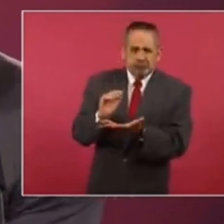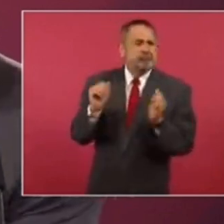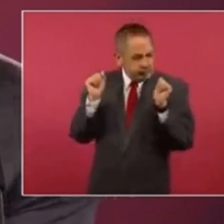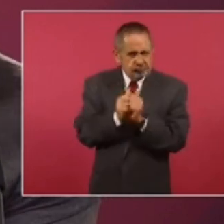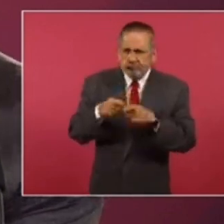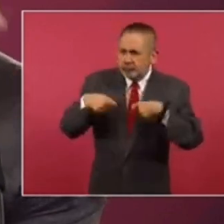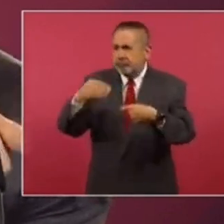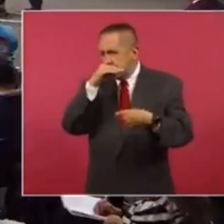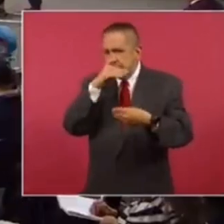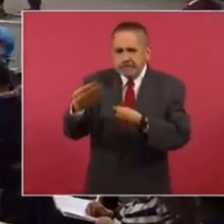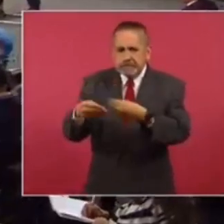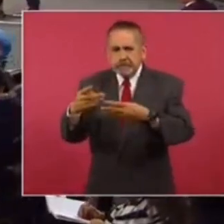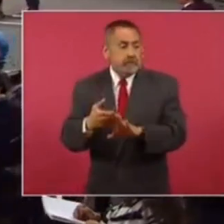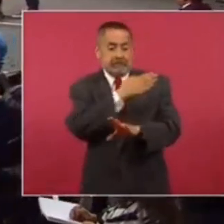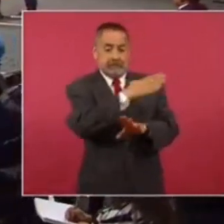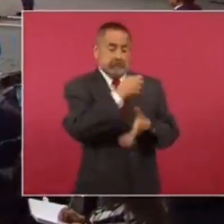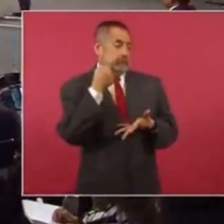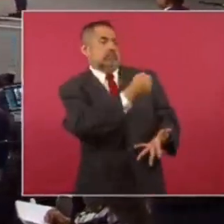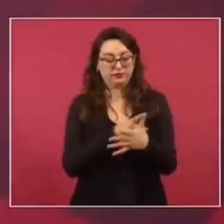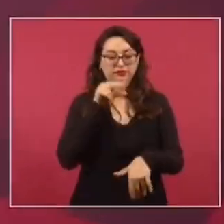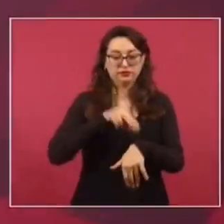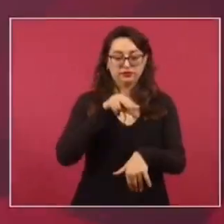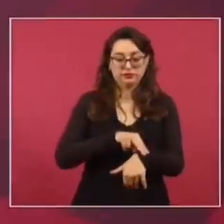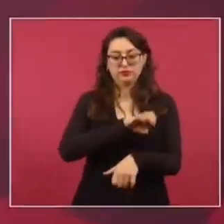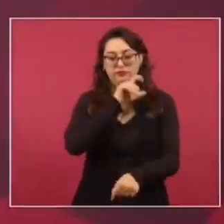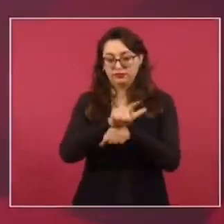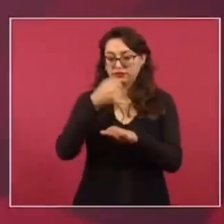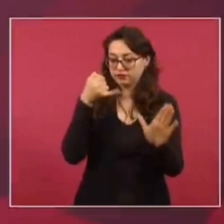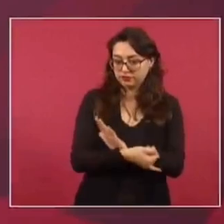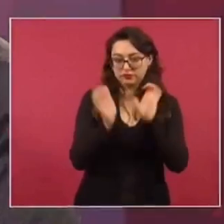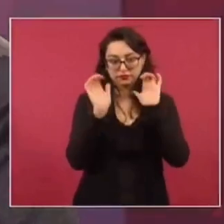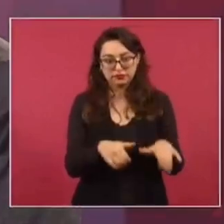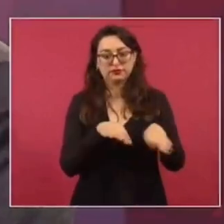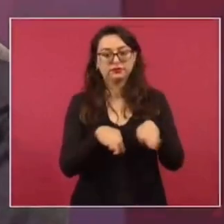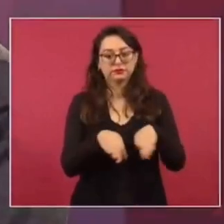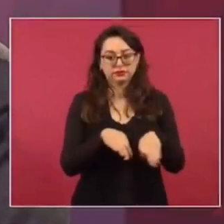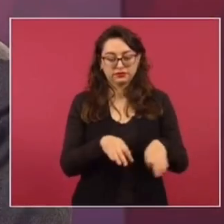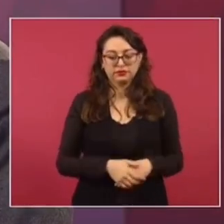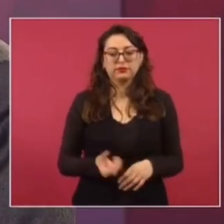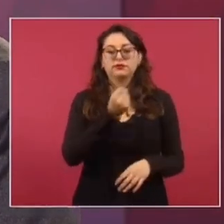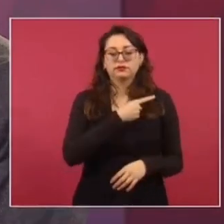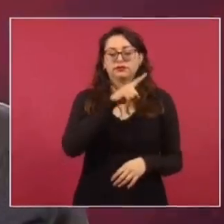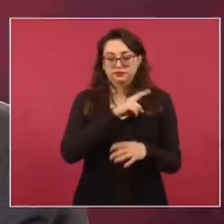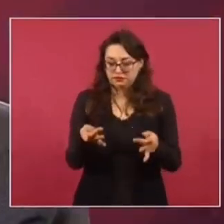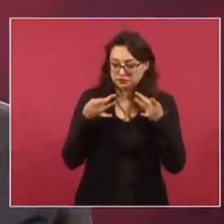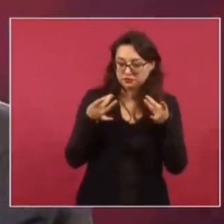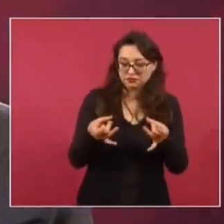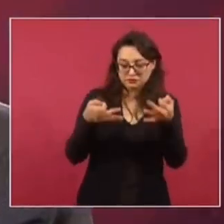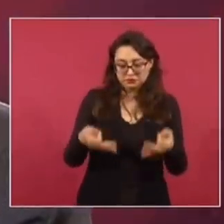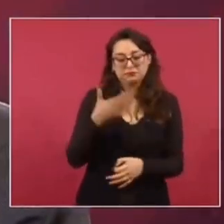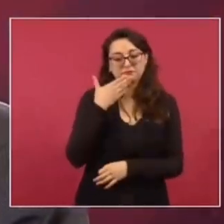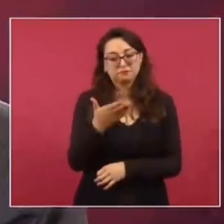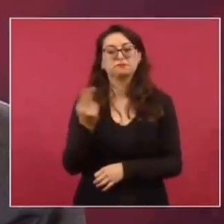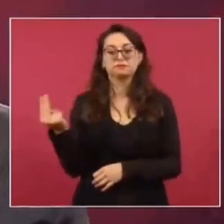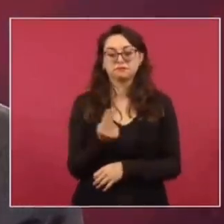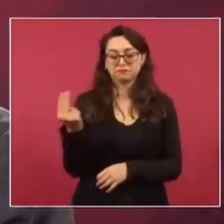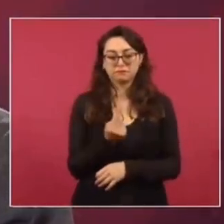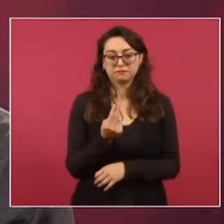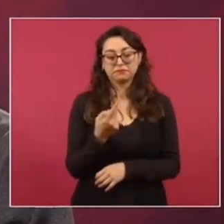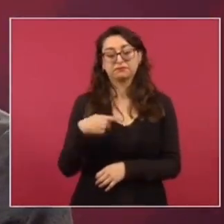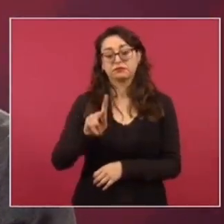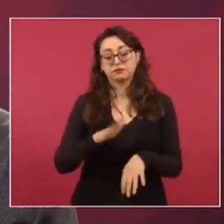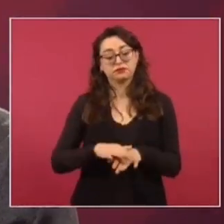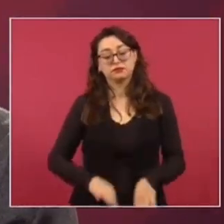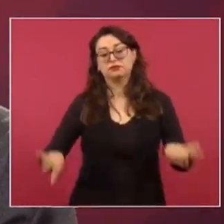que utilizaban los corruptos. Y una cosa importante, no solo va a haber calidad en la atención médica, va a ser